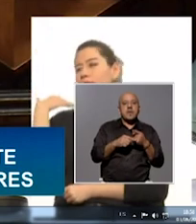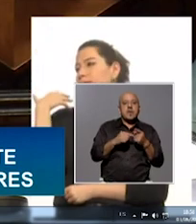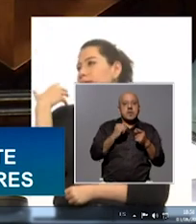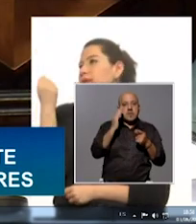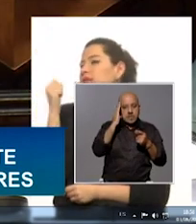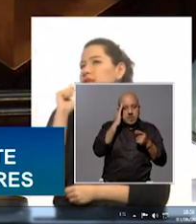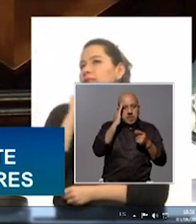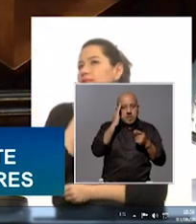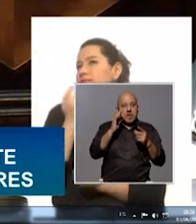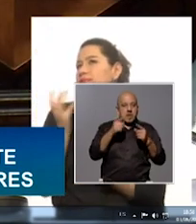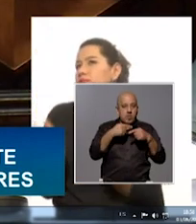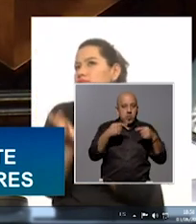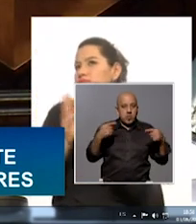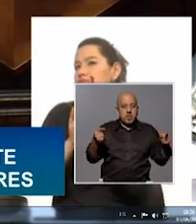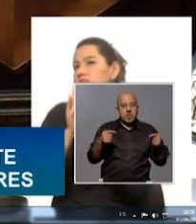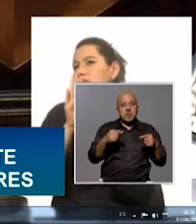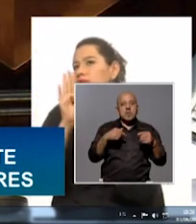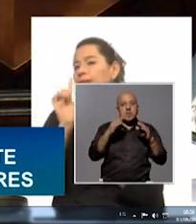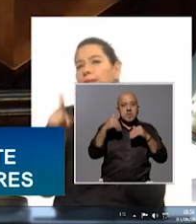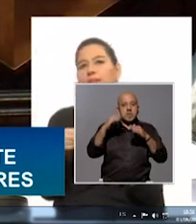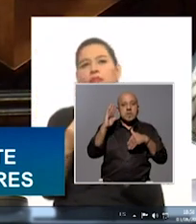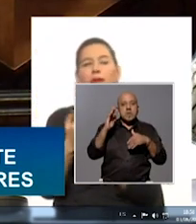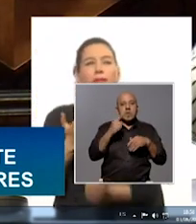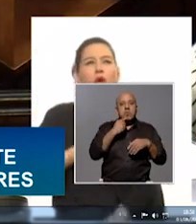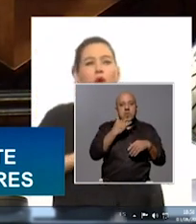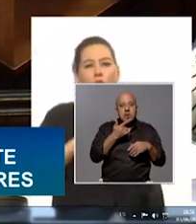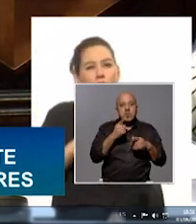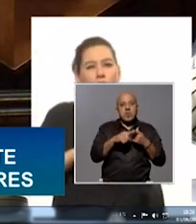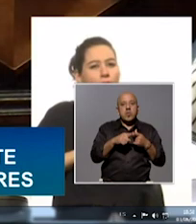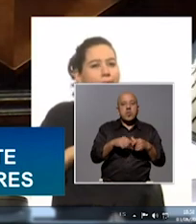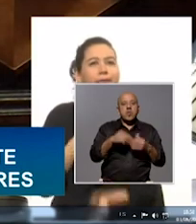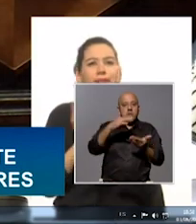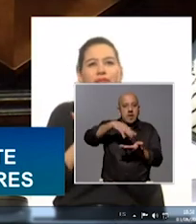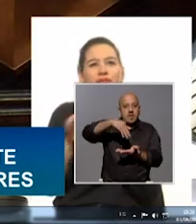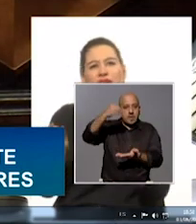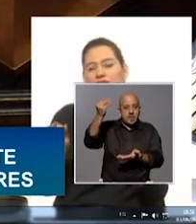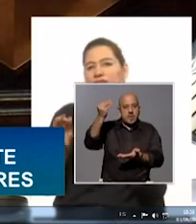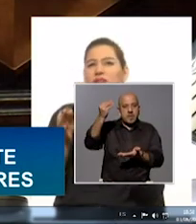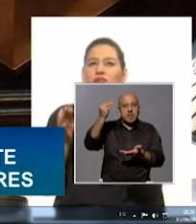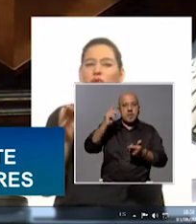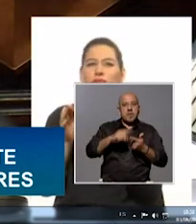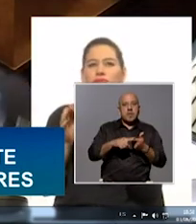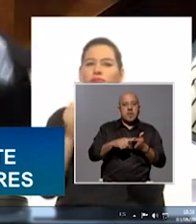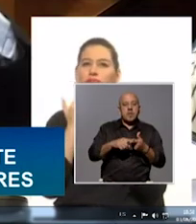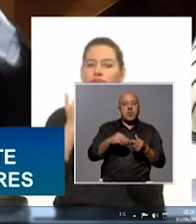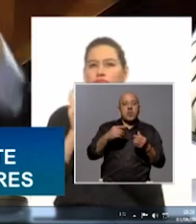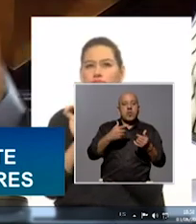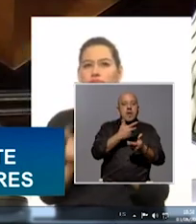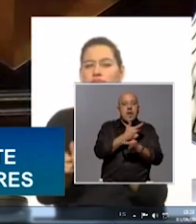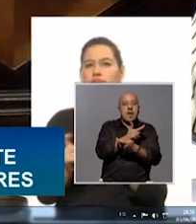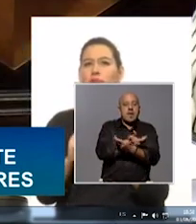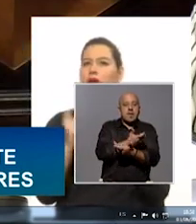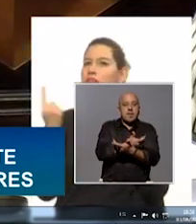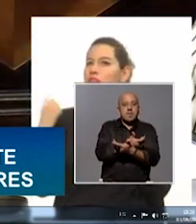sabía que algunas cosas no tenían mayoría y fueron retiradas por ejemplo los artículos sobrante él y los artículos sobre al que fueron cambiados